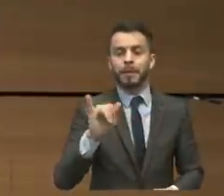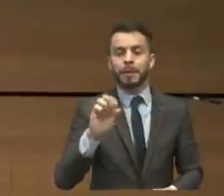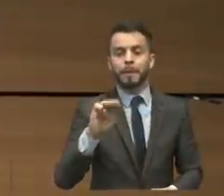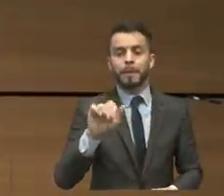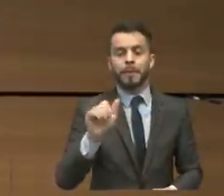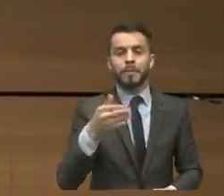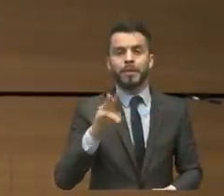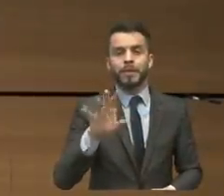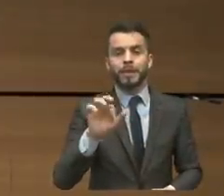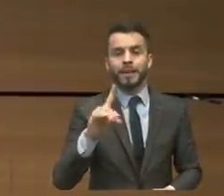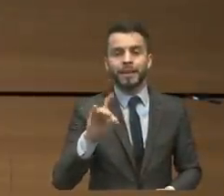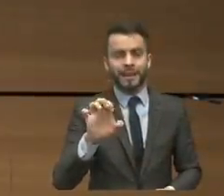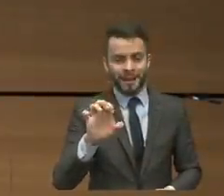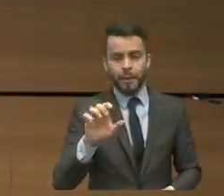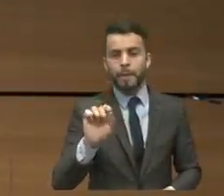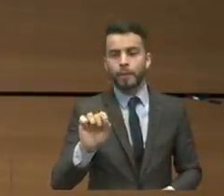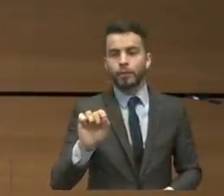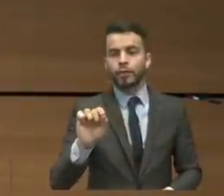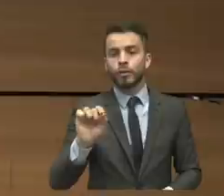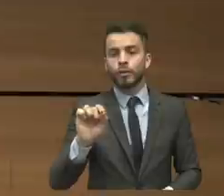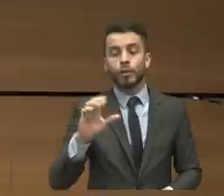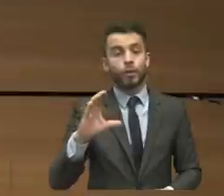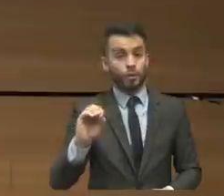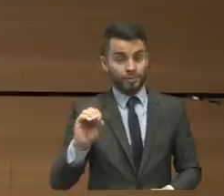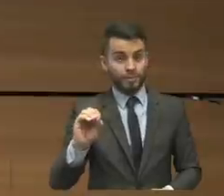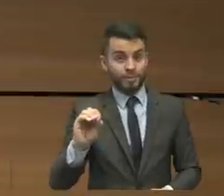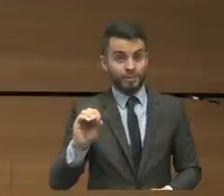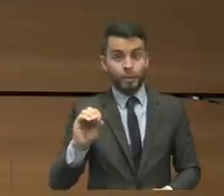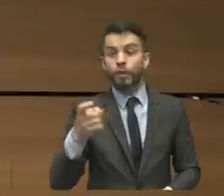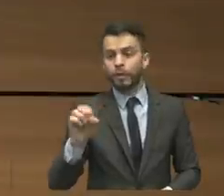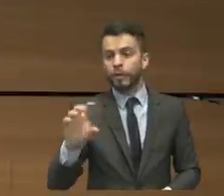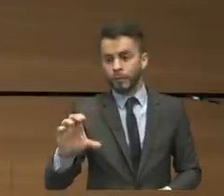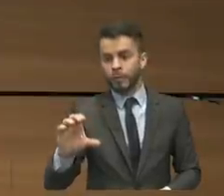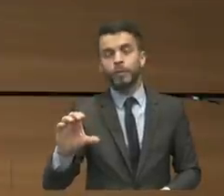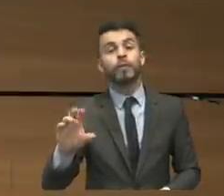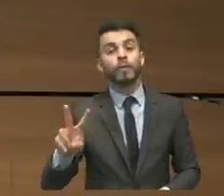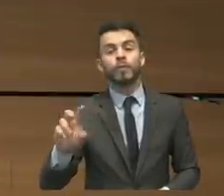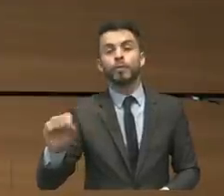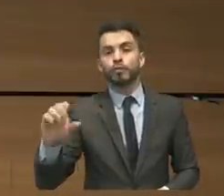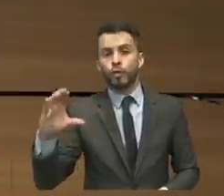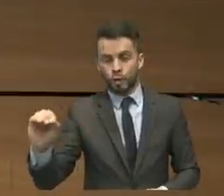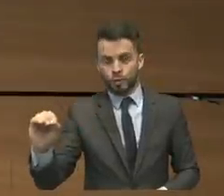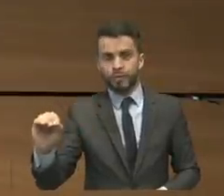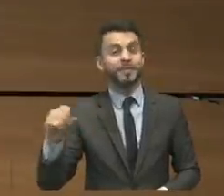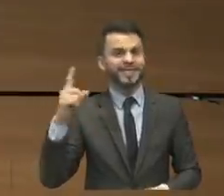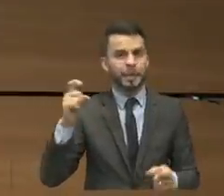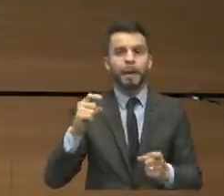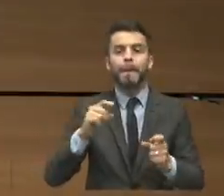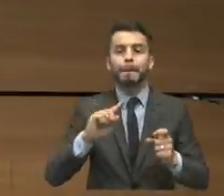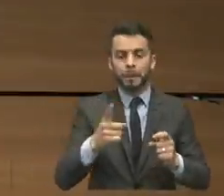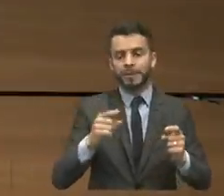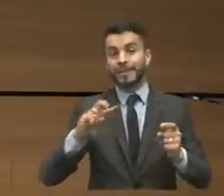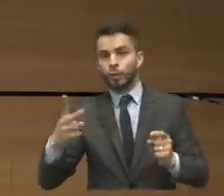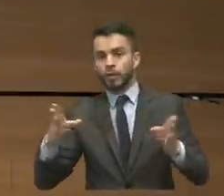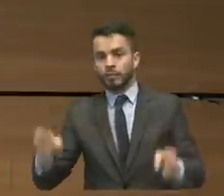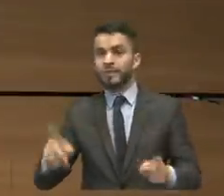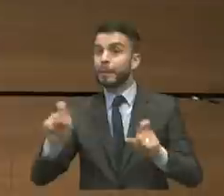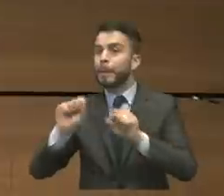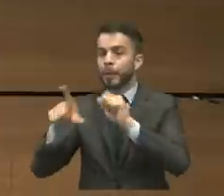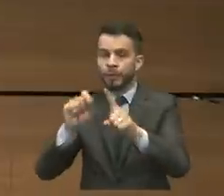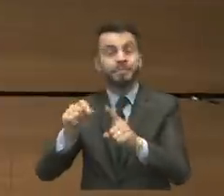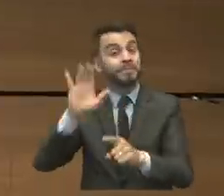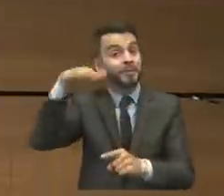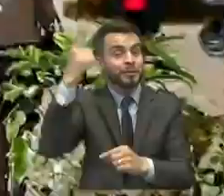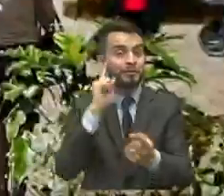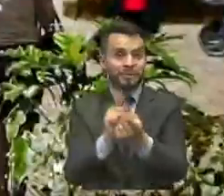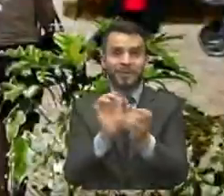septimaverde.gov.co, donde encontrarán el cronograma de actividades de la segunda fase del proceso participativo. Hasta una próxima oportunidad. Bendiga.